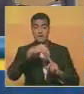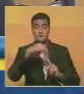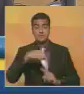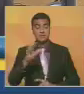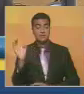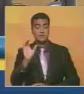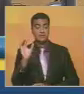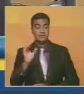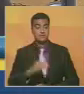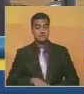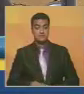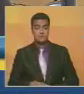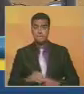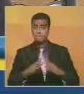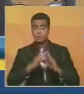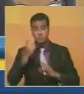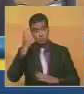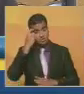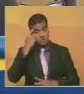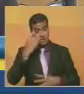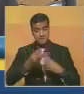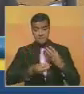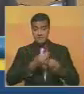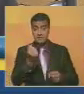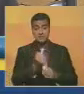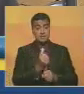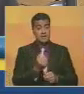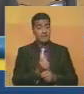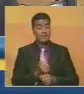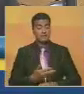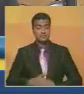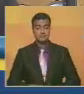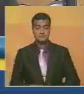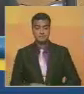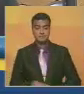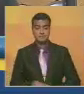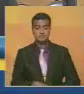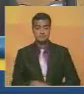en Caracas. Como todos los días, se disponía a iniciar su jornada